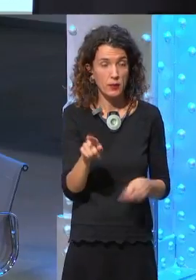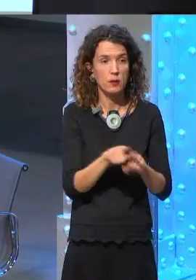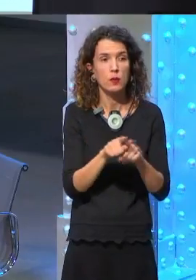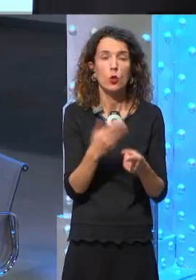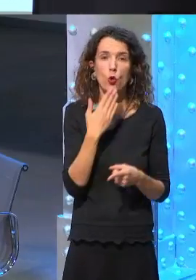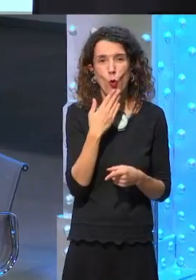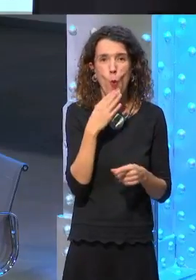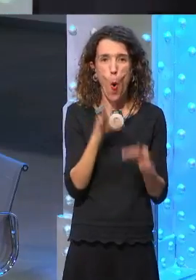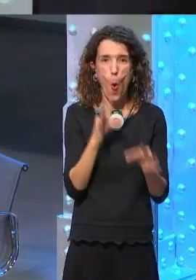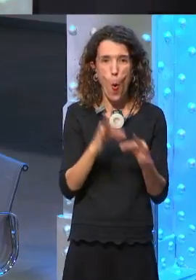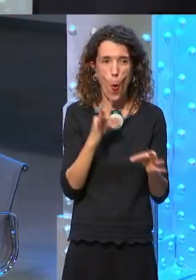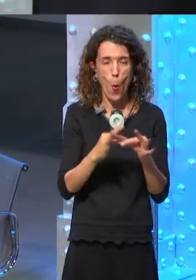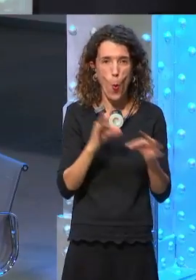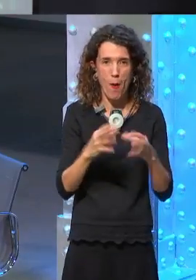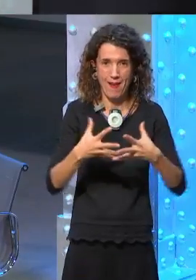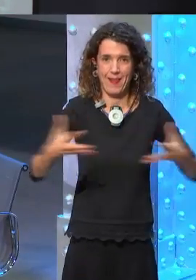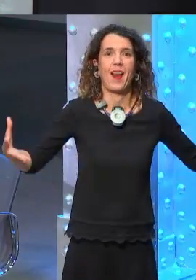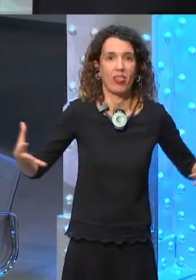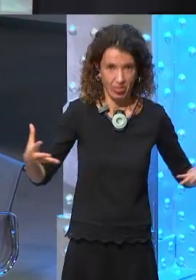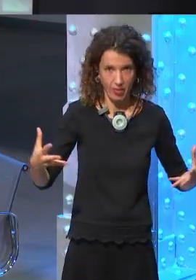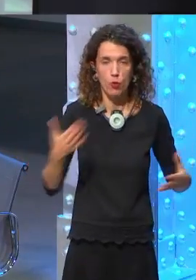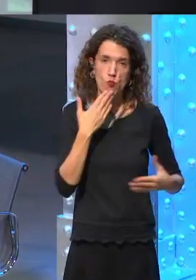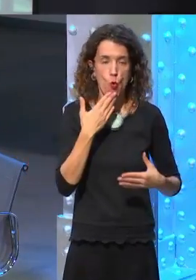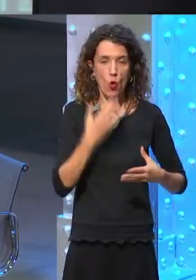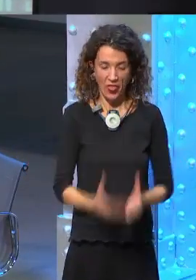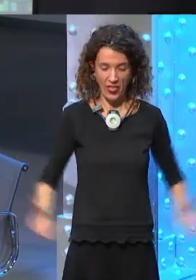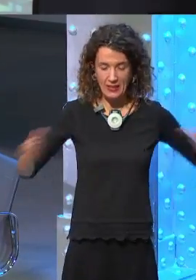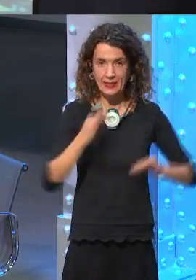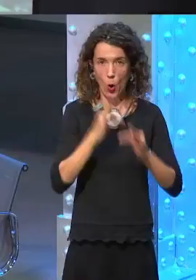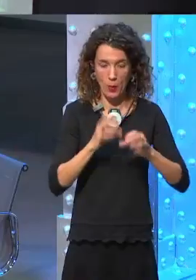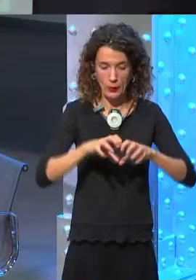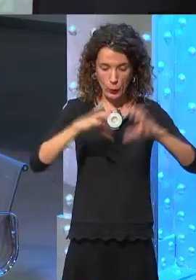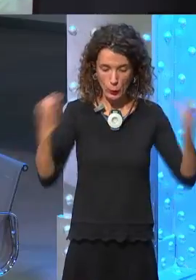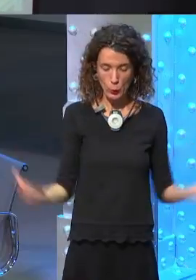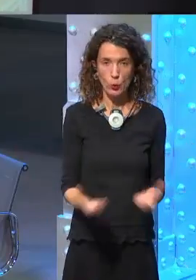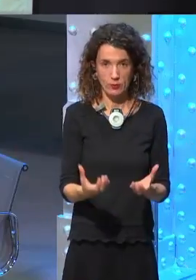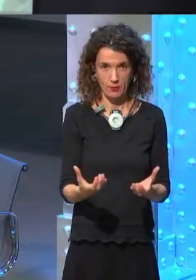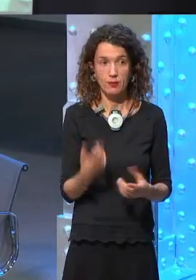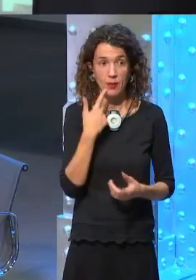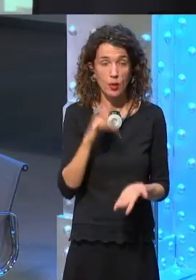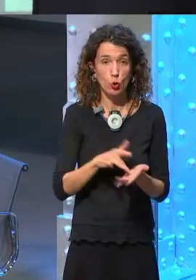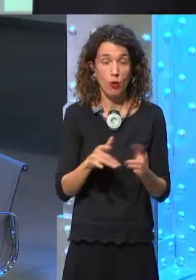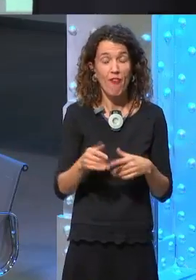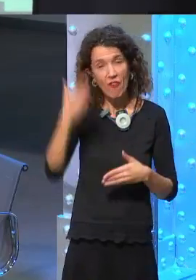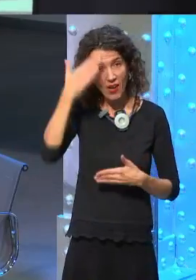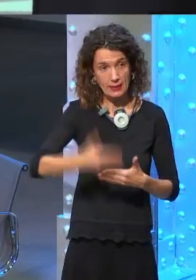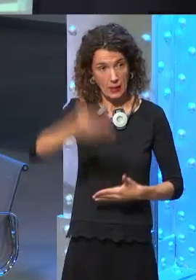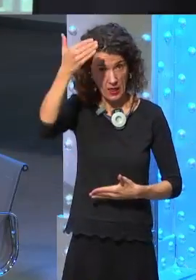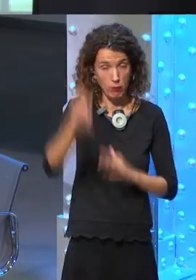son como uvas sobredimensionadas, es como si fuese una cesta de uvas enormes, y así es como se produjo la